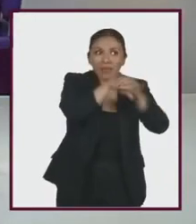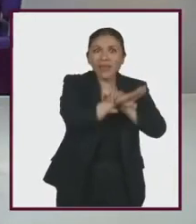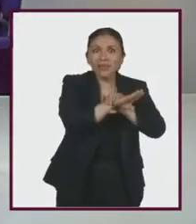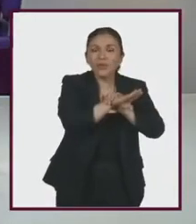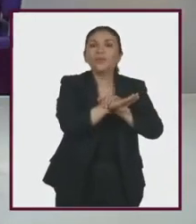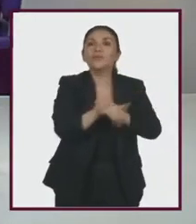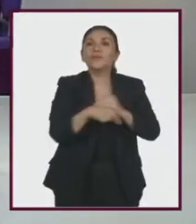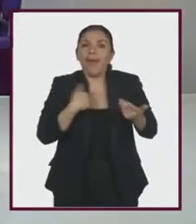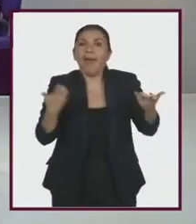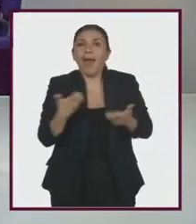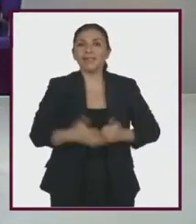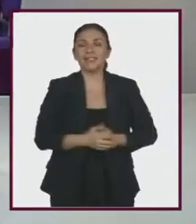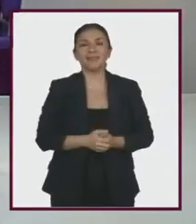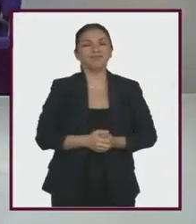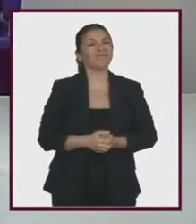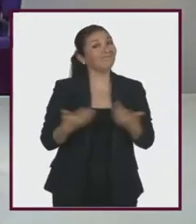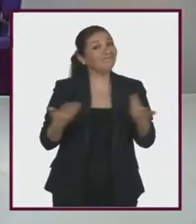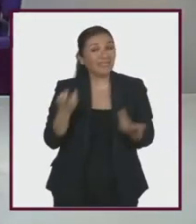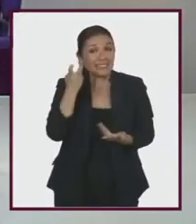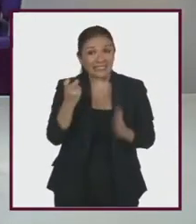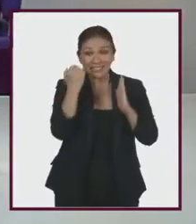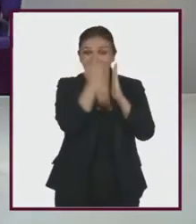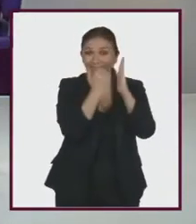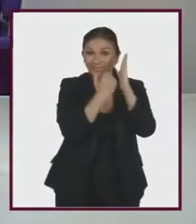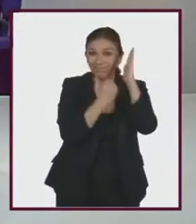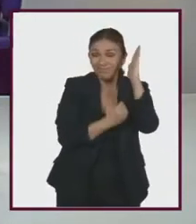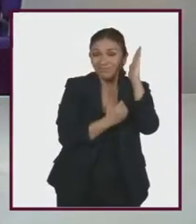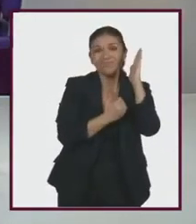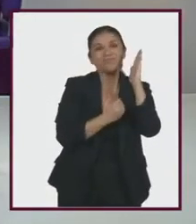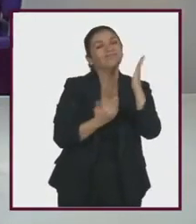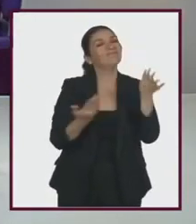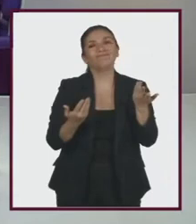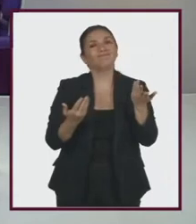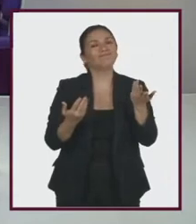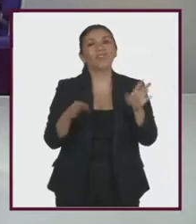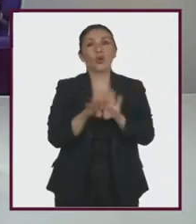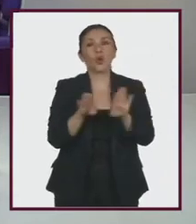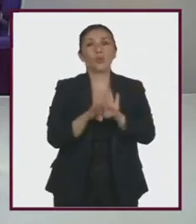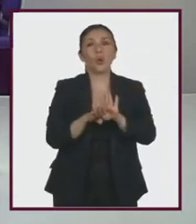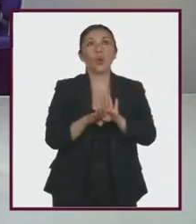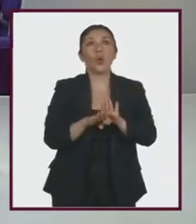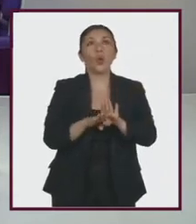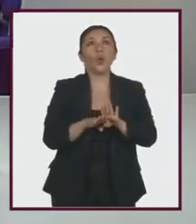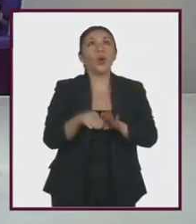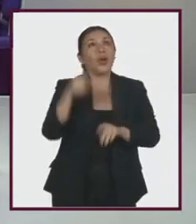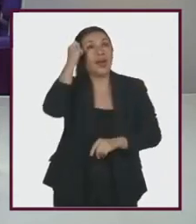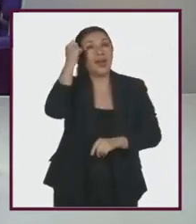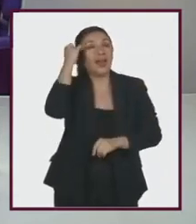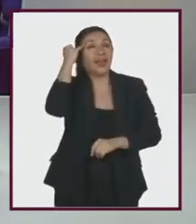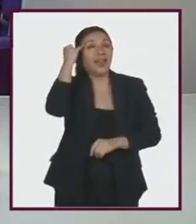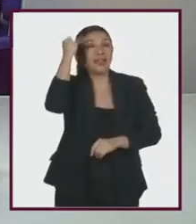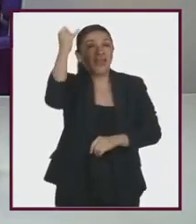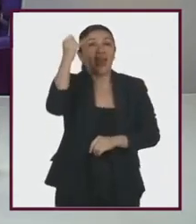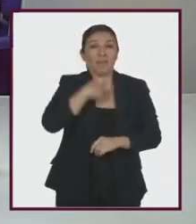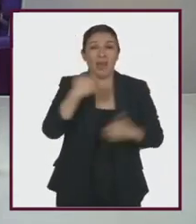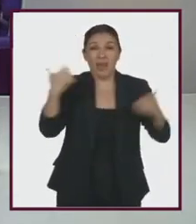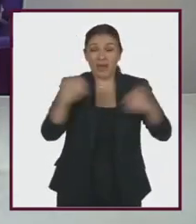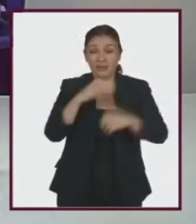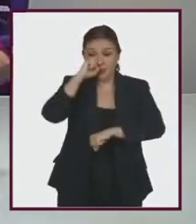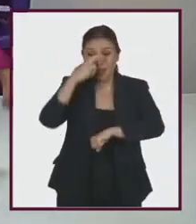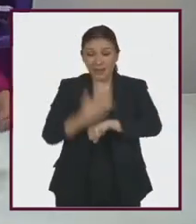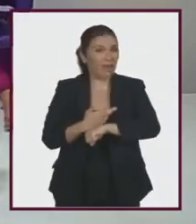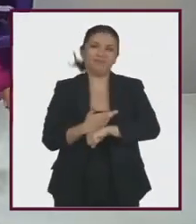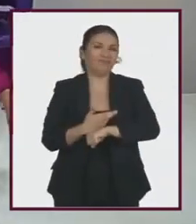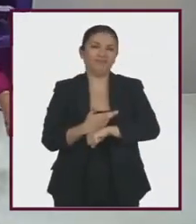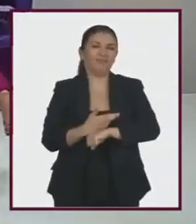Bueno, los protocolos a seguir tampoco es que surjan desde nuestra Secretaría de Salud,